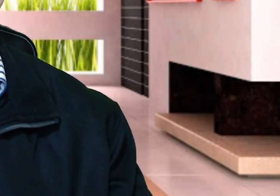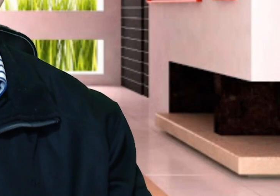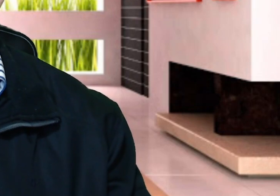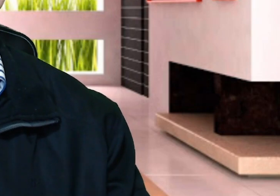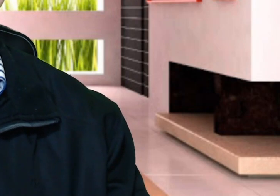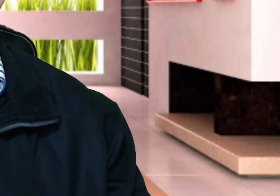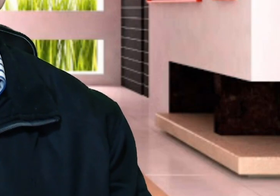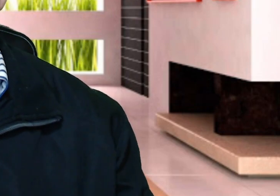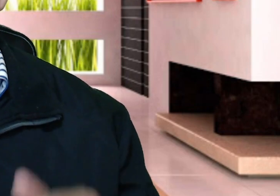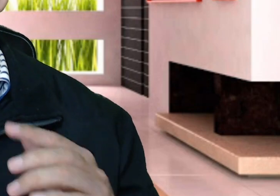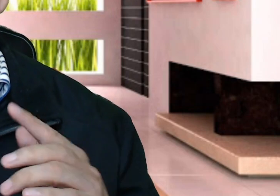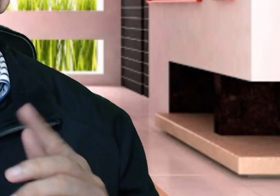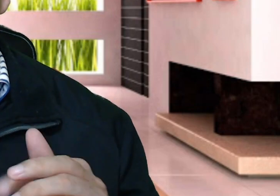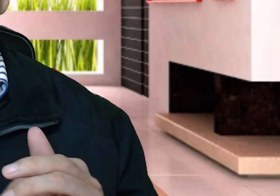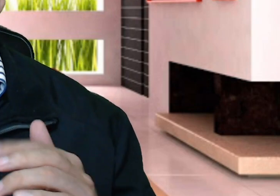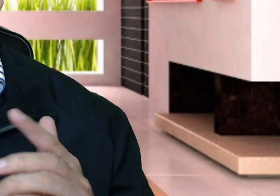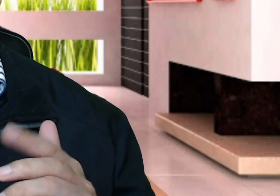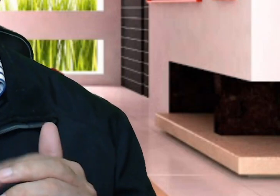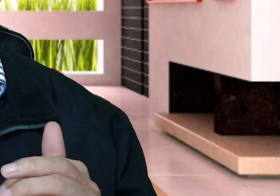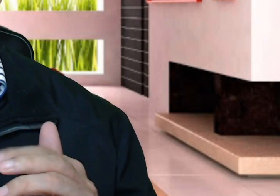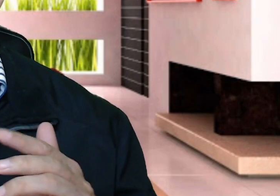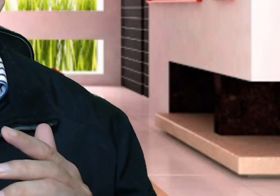guardado, cuidándose.